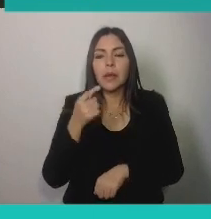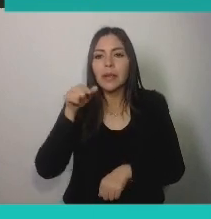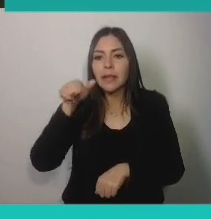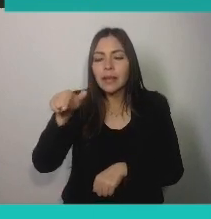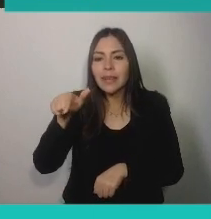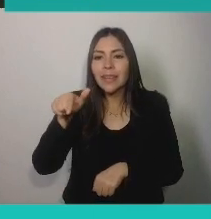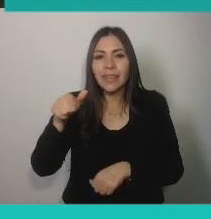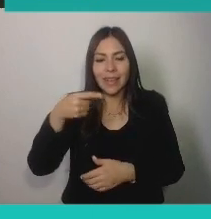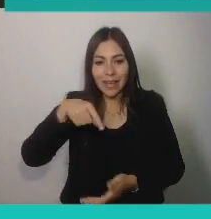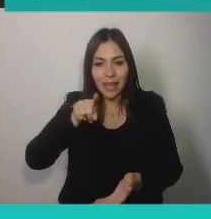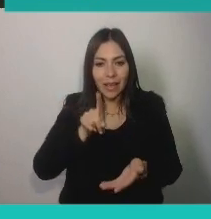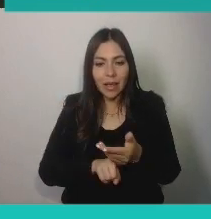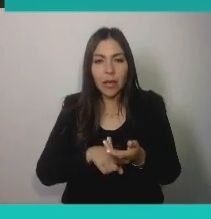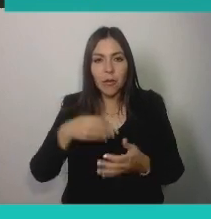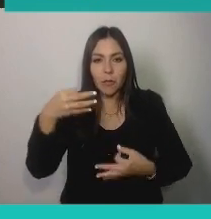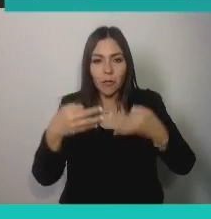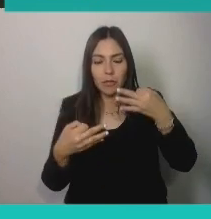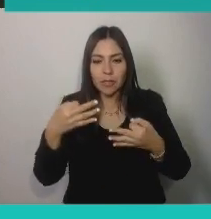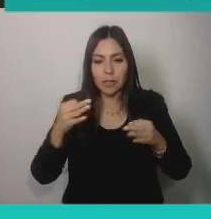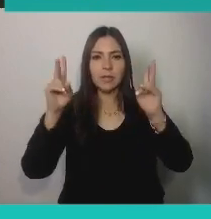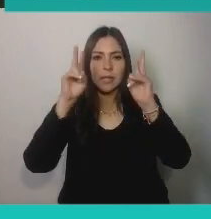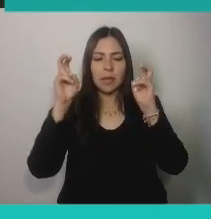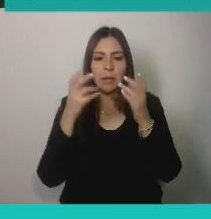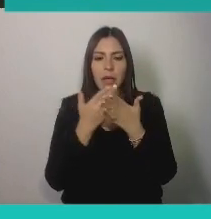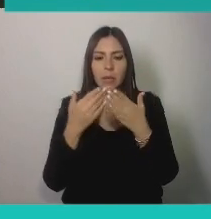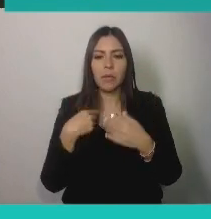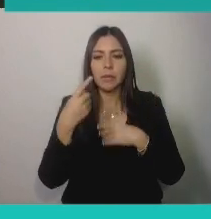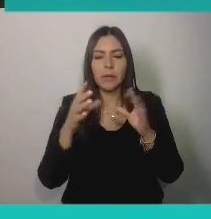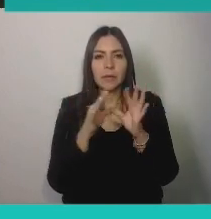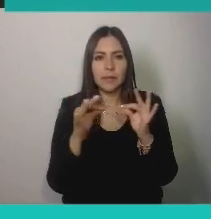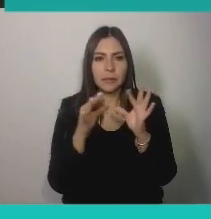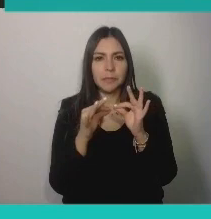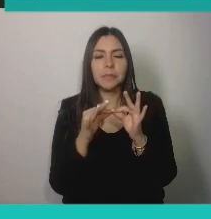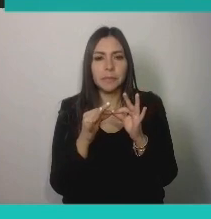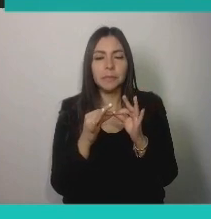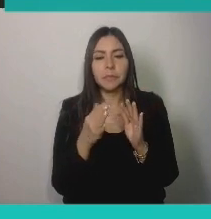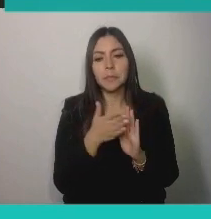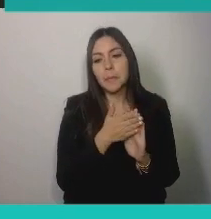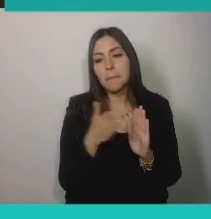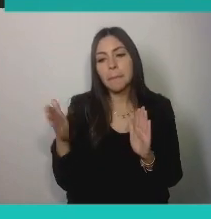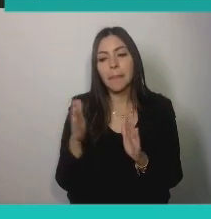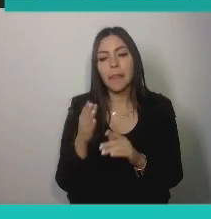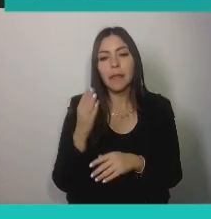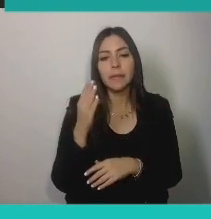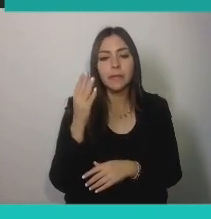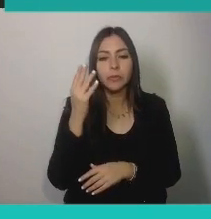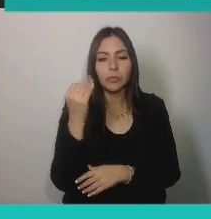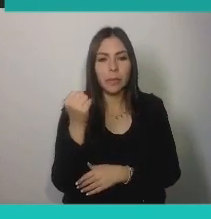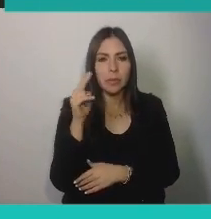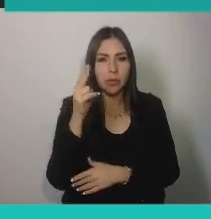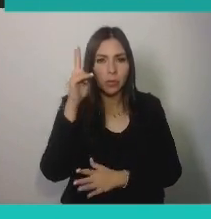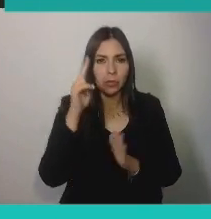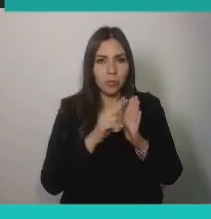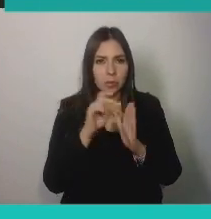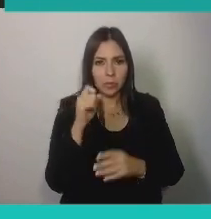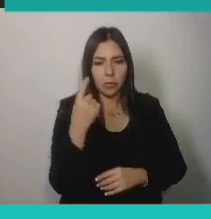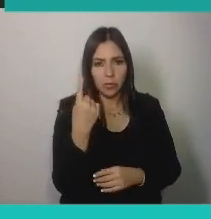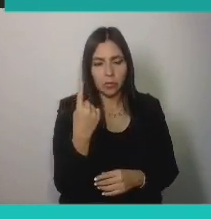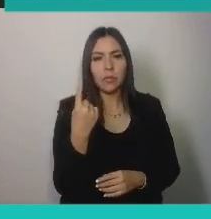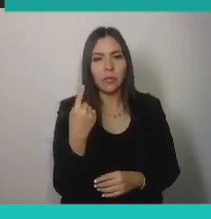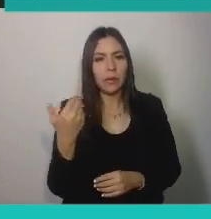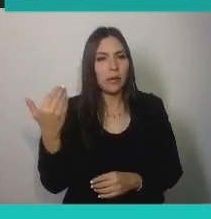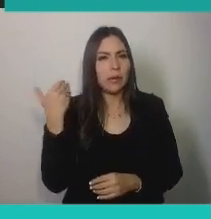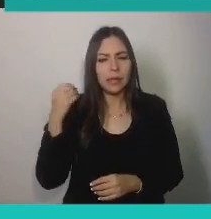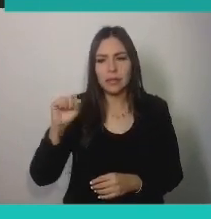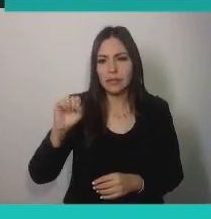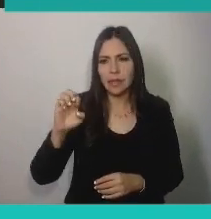es decir, el sistema de justicia militar. Destaco que al 9 de noviembre del año 2021, la Sedena tenía conocimiento de